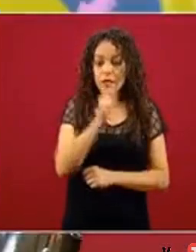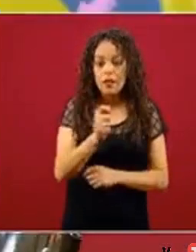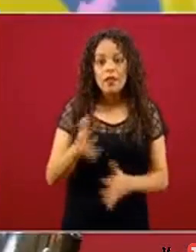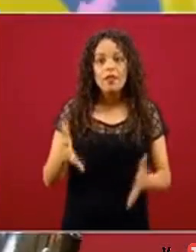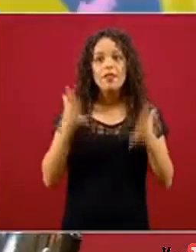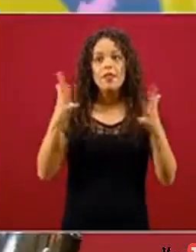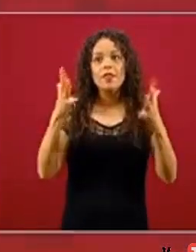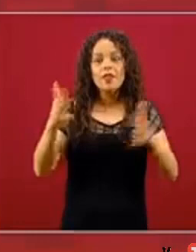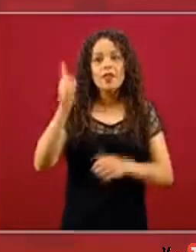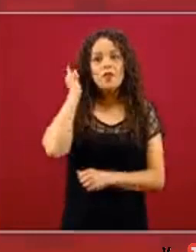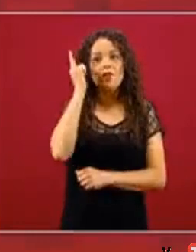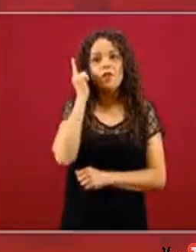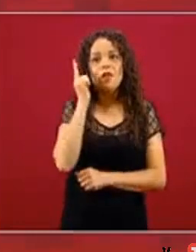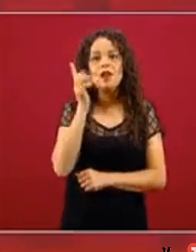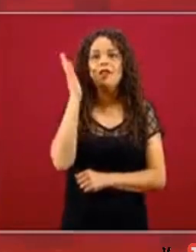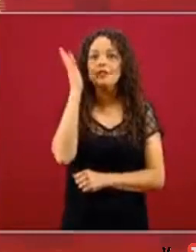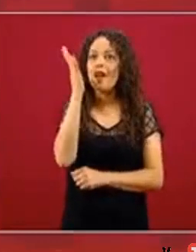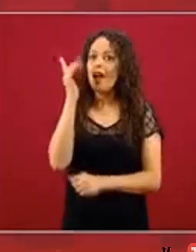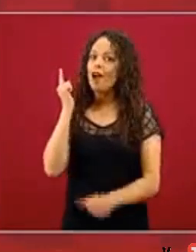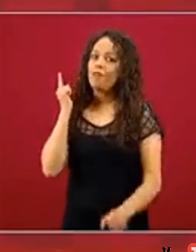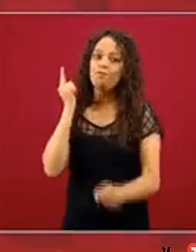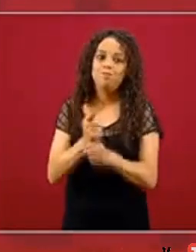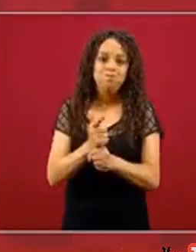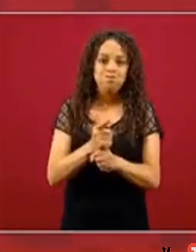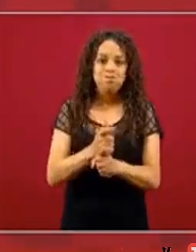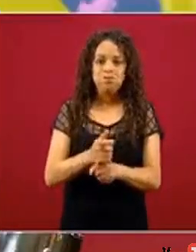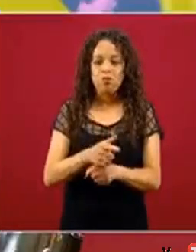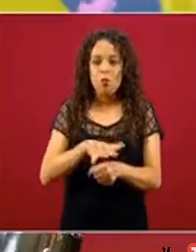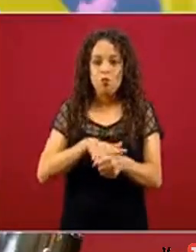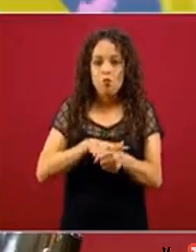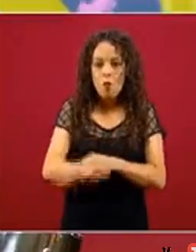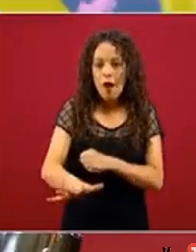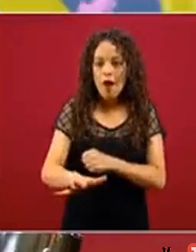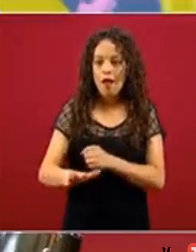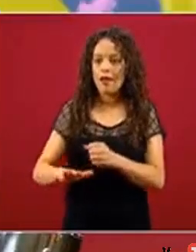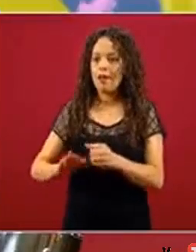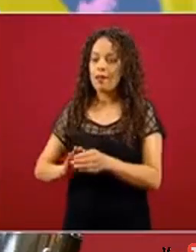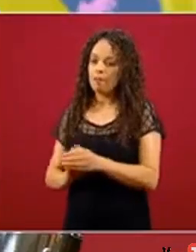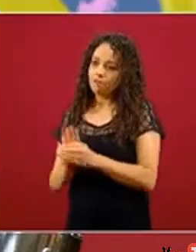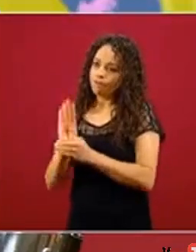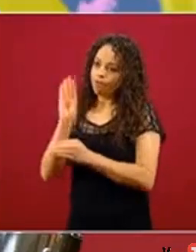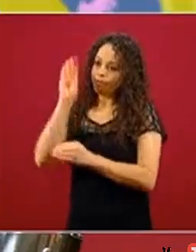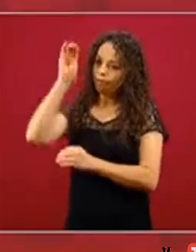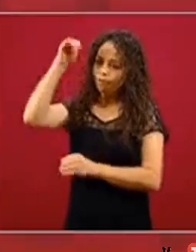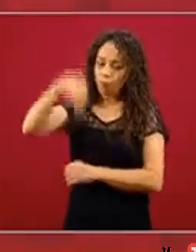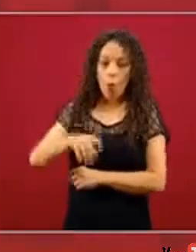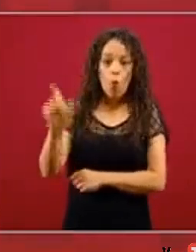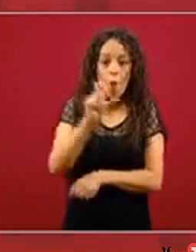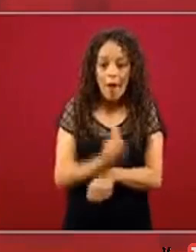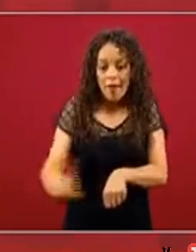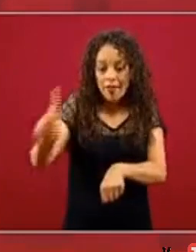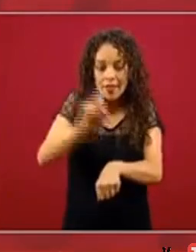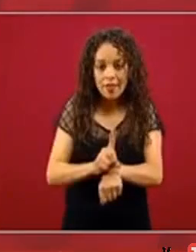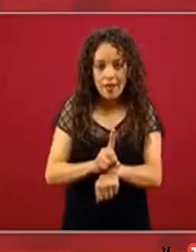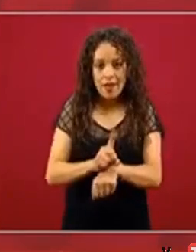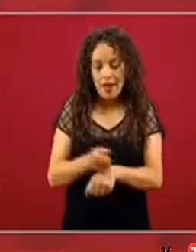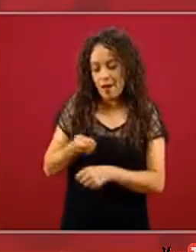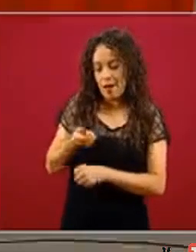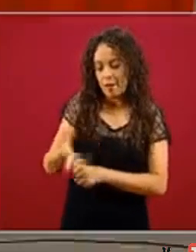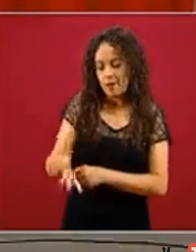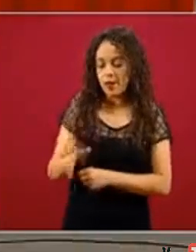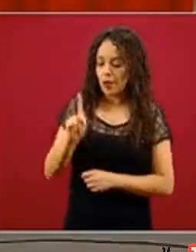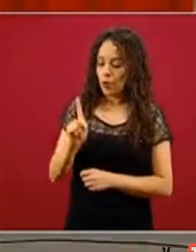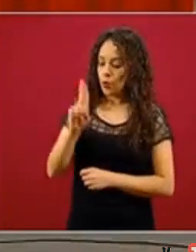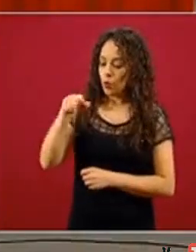cuál es el punto donde ya cambiará la curva, eso técnicamente se llama el punto de inflexión,